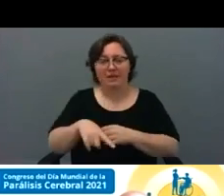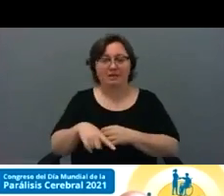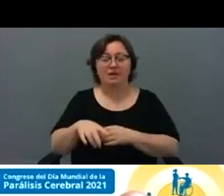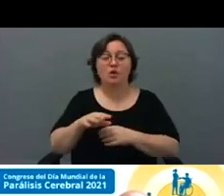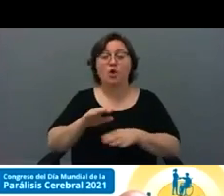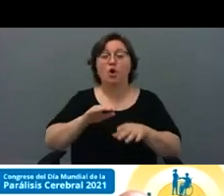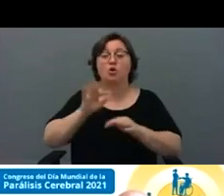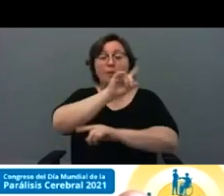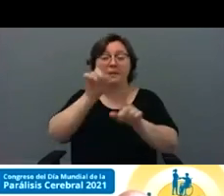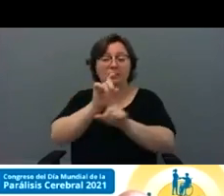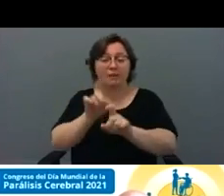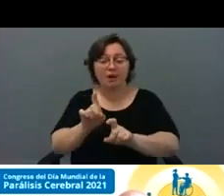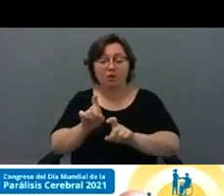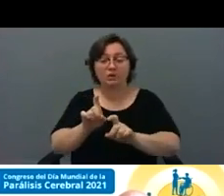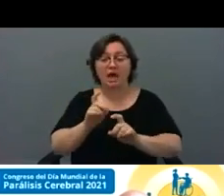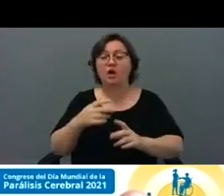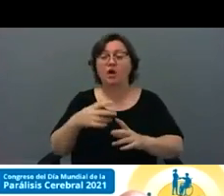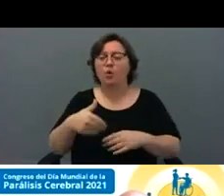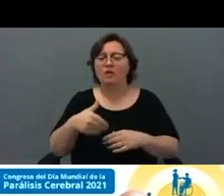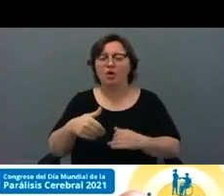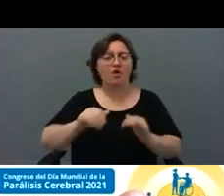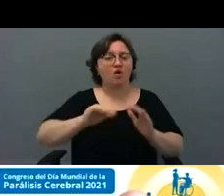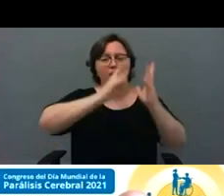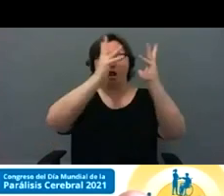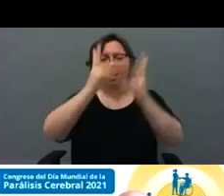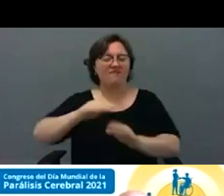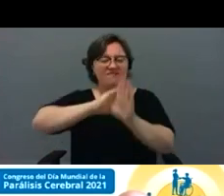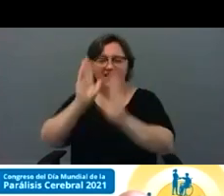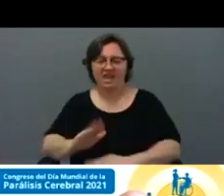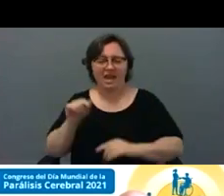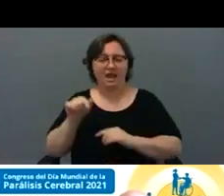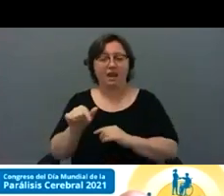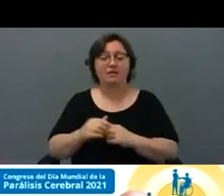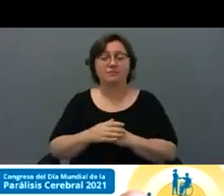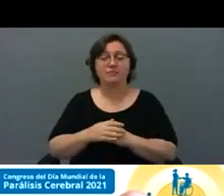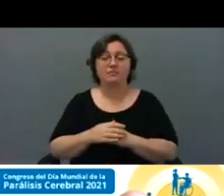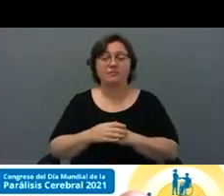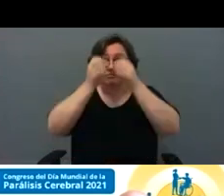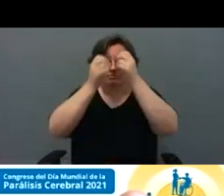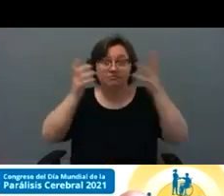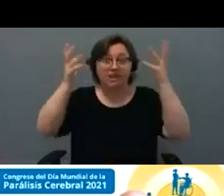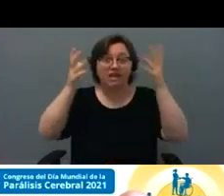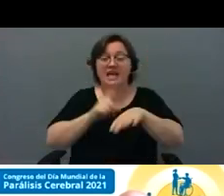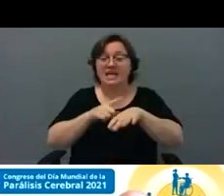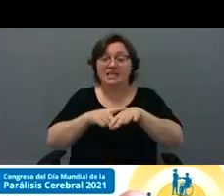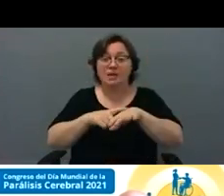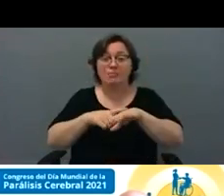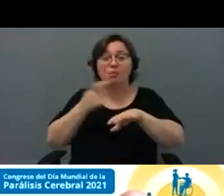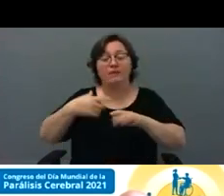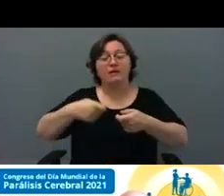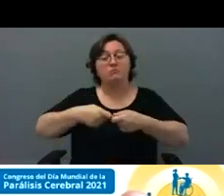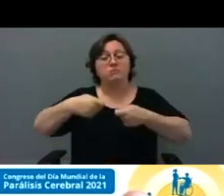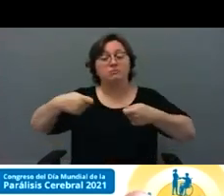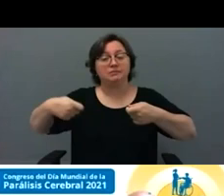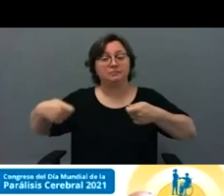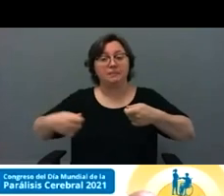será al final de todas las intervenciones. Como podréis imaginar, bueno, los tiempos se alargarán un poquito más, dado